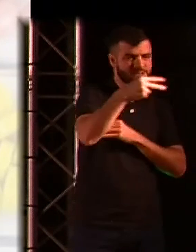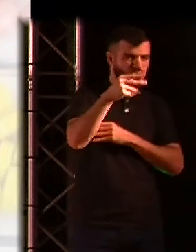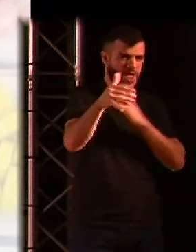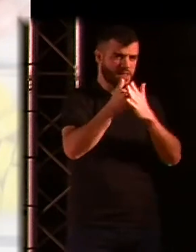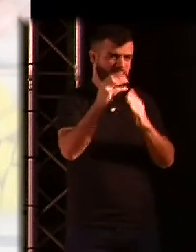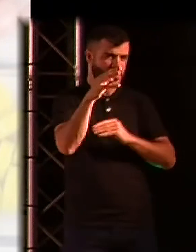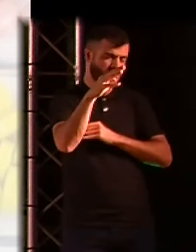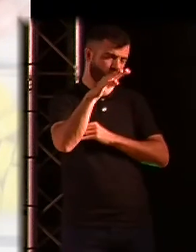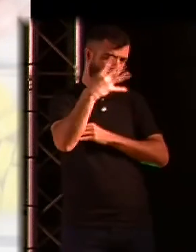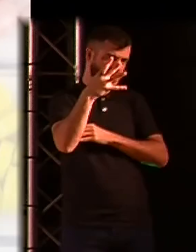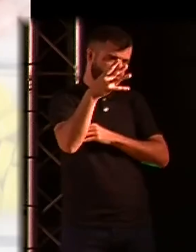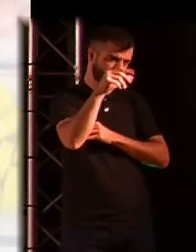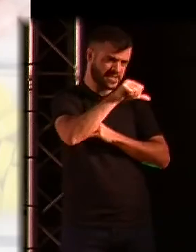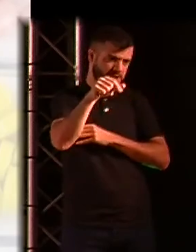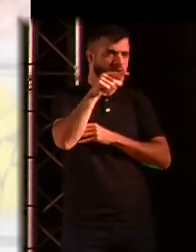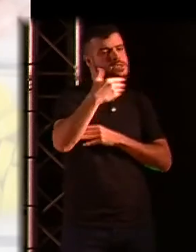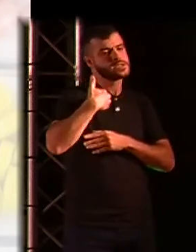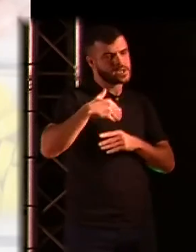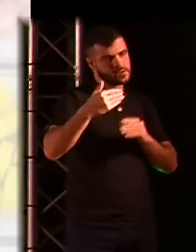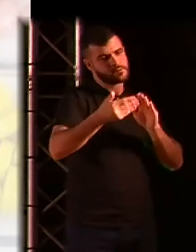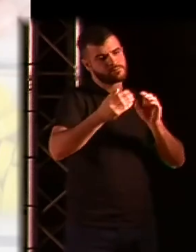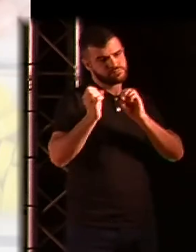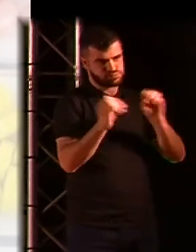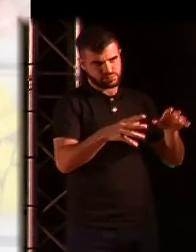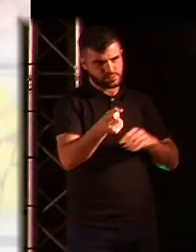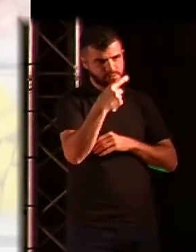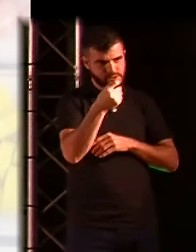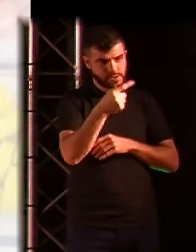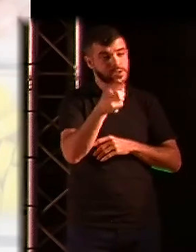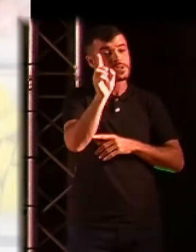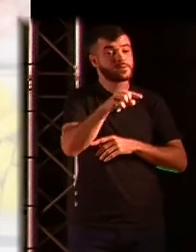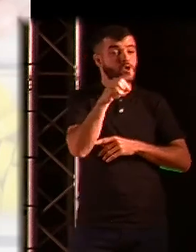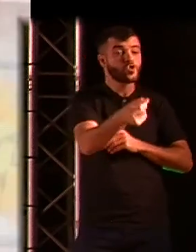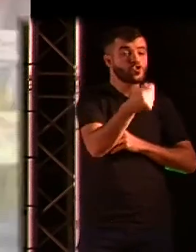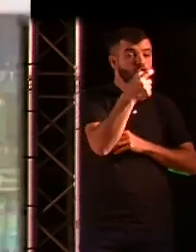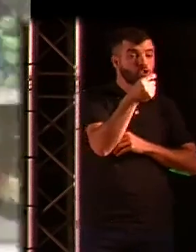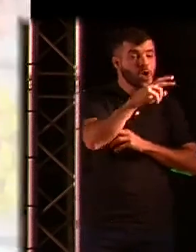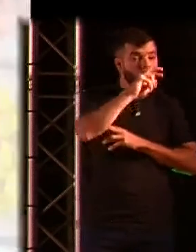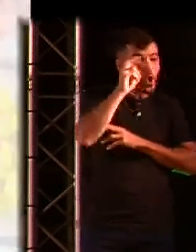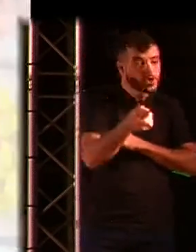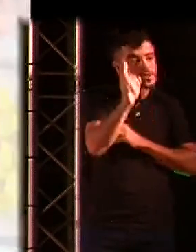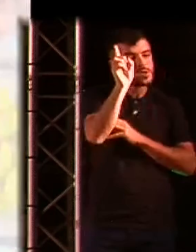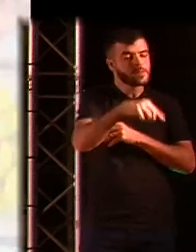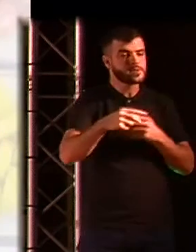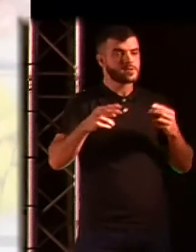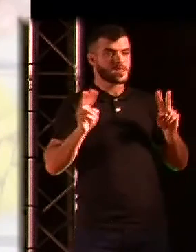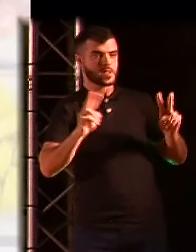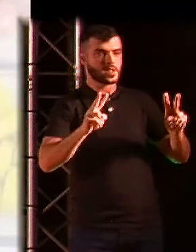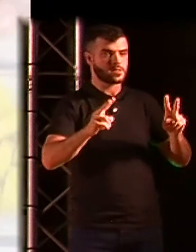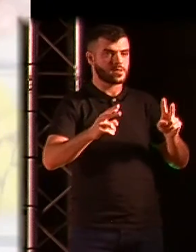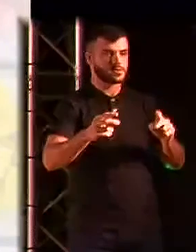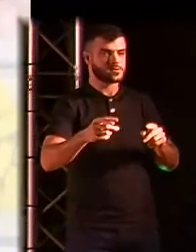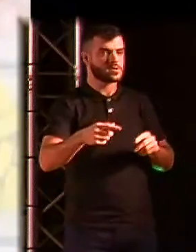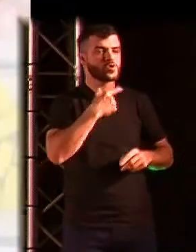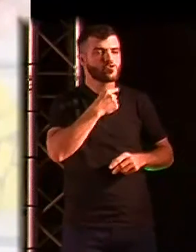benzodiazepina. ¿Qué nos propone también? Abandonar drogas y excitantes que se consumen mucho, que es que